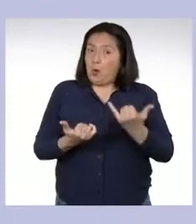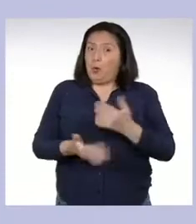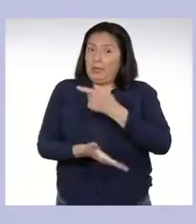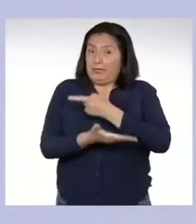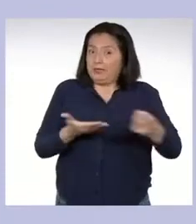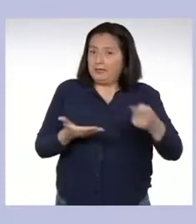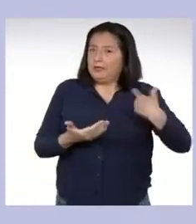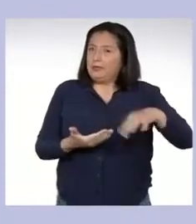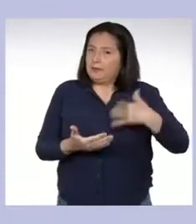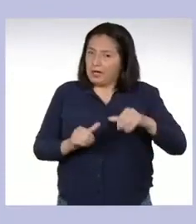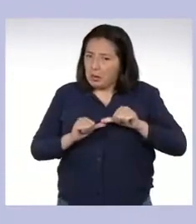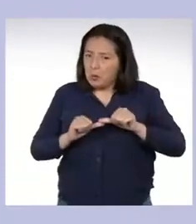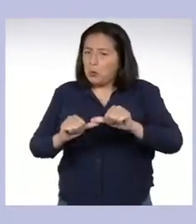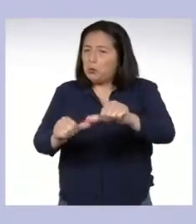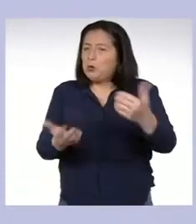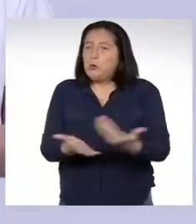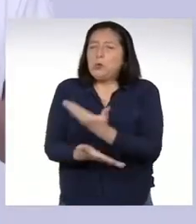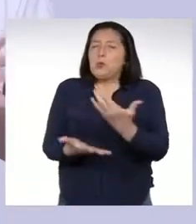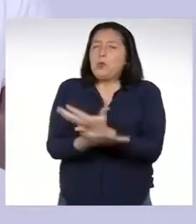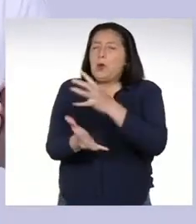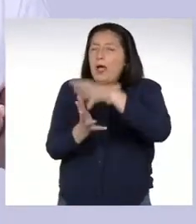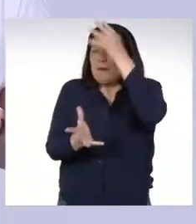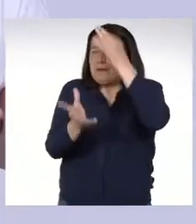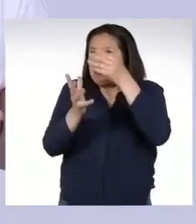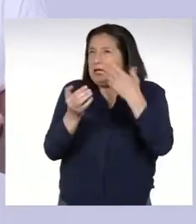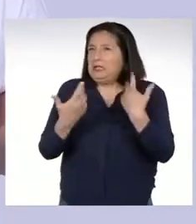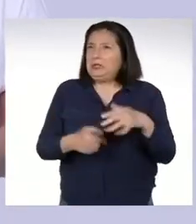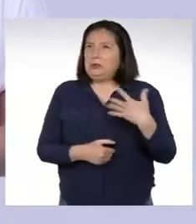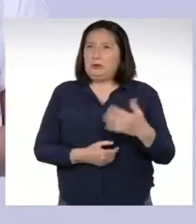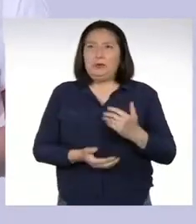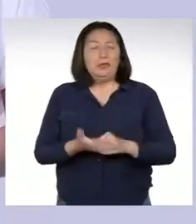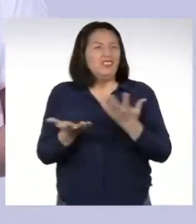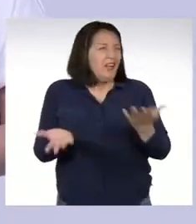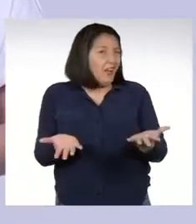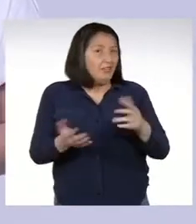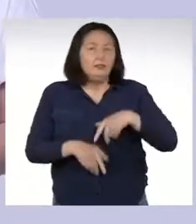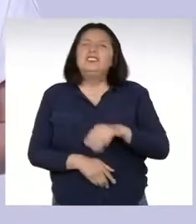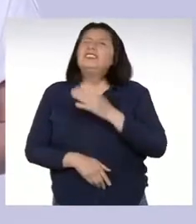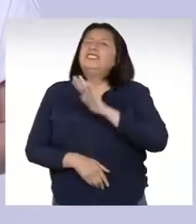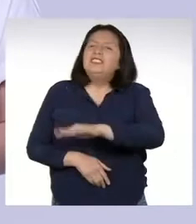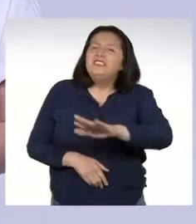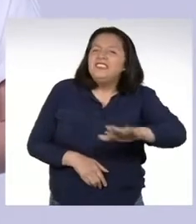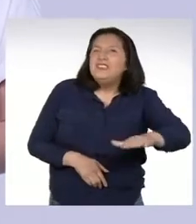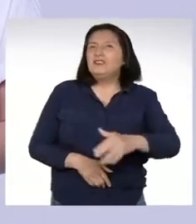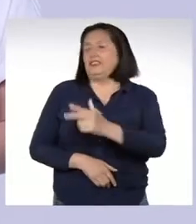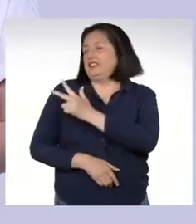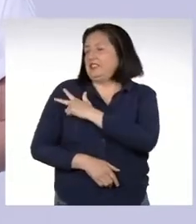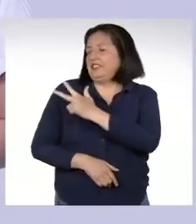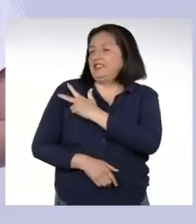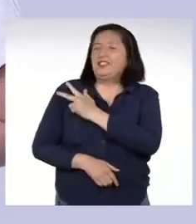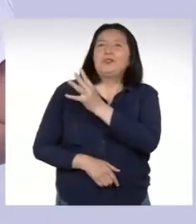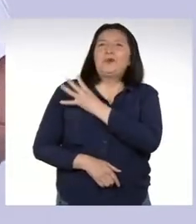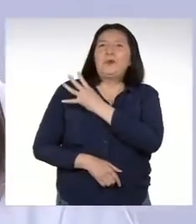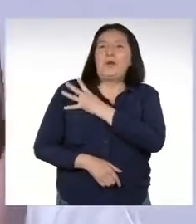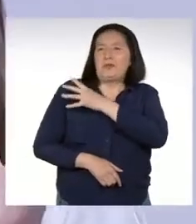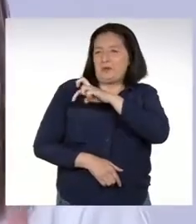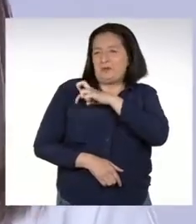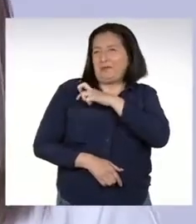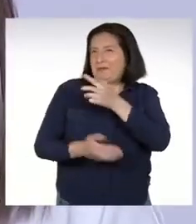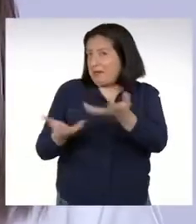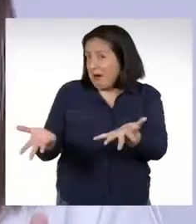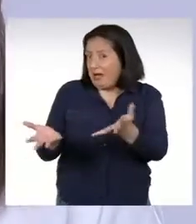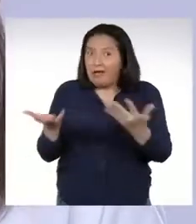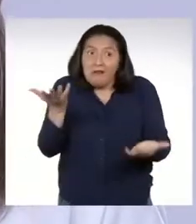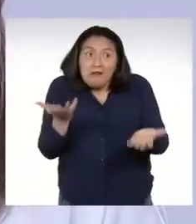con aprendizajes nuevos y emocionantes. Este programa va dirigido a niñas y niños de tercer y cuarto grado de primaria.